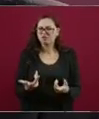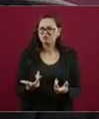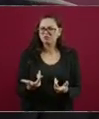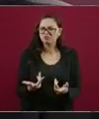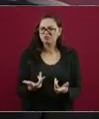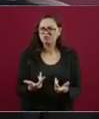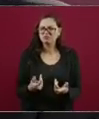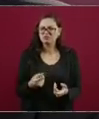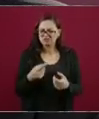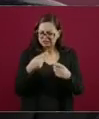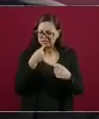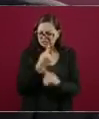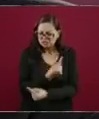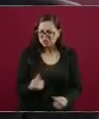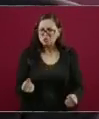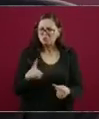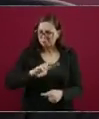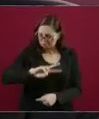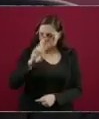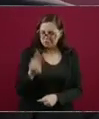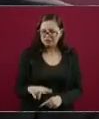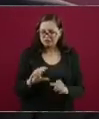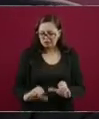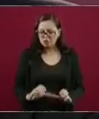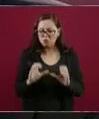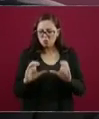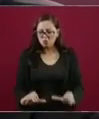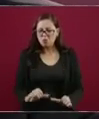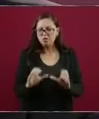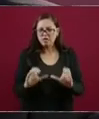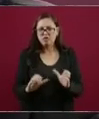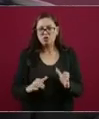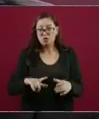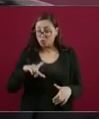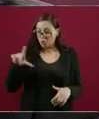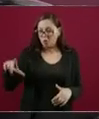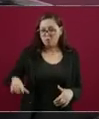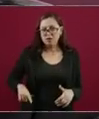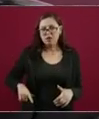el cuidado de los niños la corresponsabilidad que tenemos